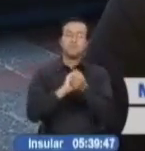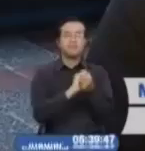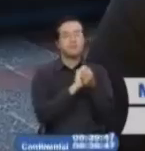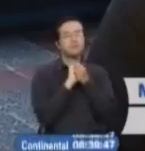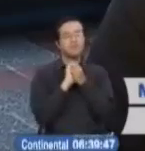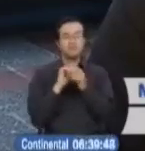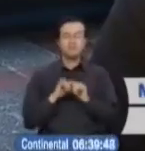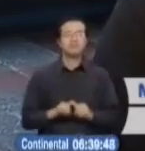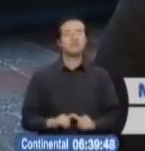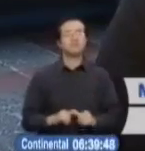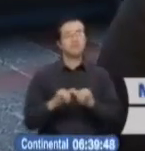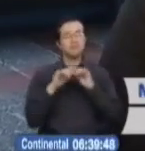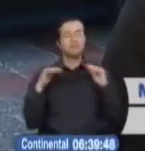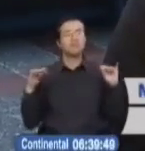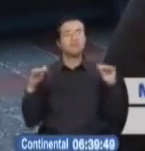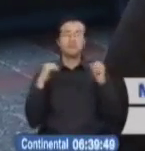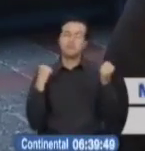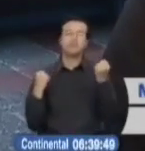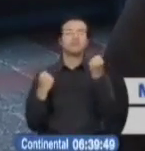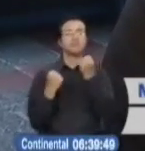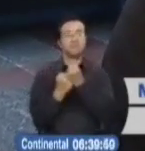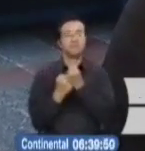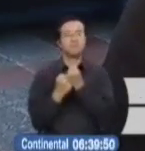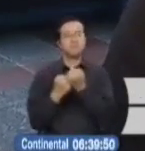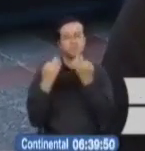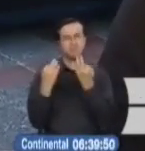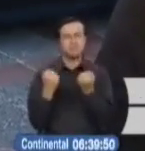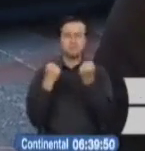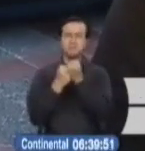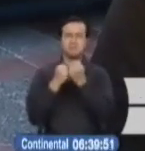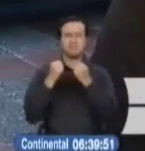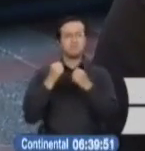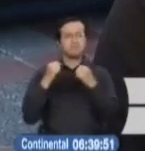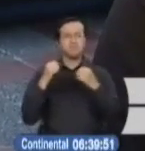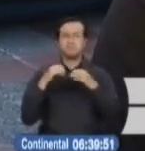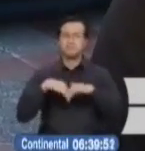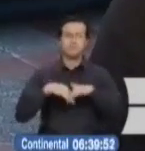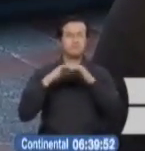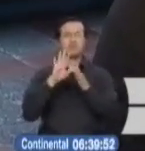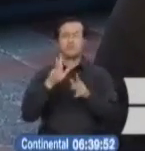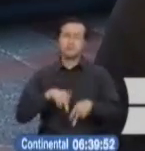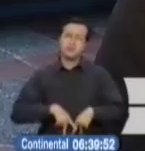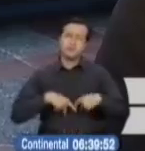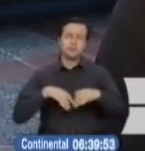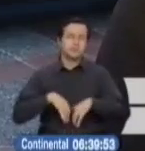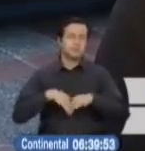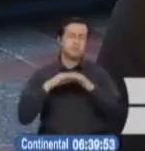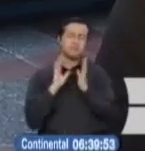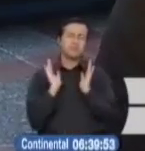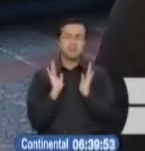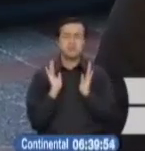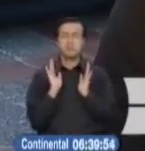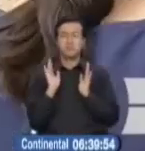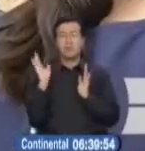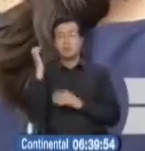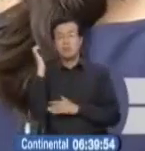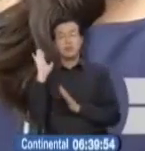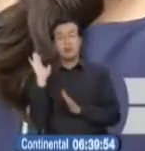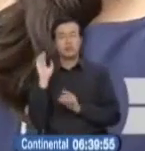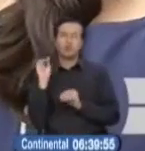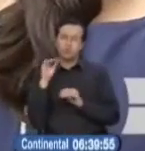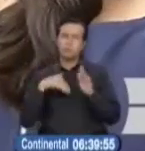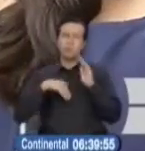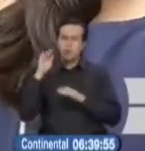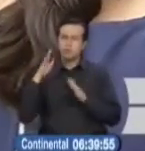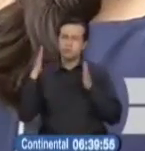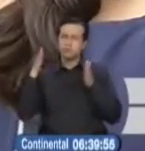se muestre en el apoyo hacia la reconstrucción de la vida cotidiana de la gente y no solo frente a la situación de emergencia. Las